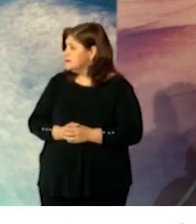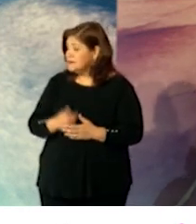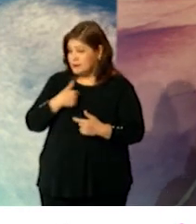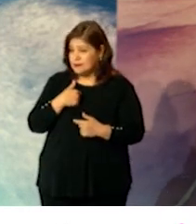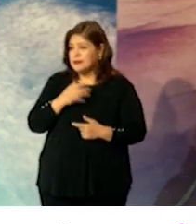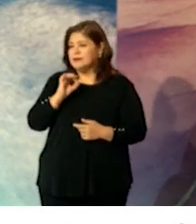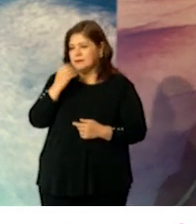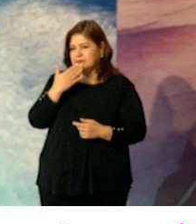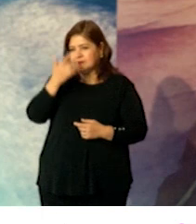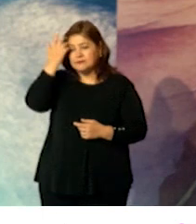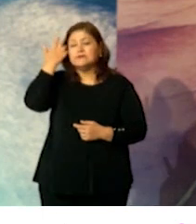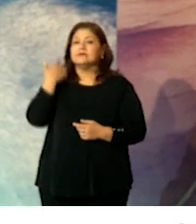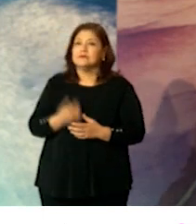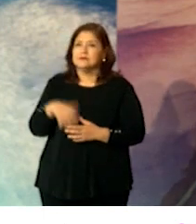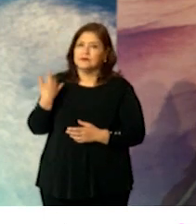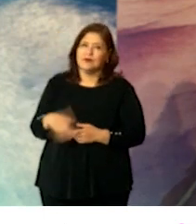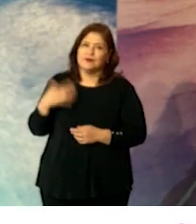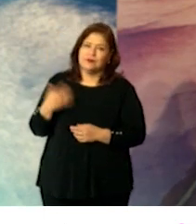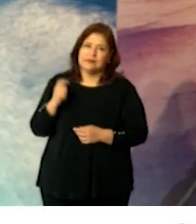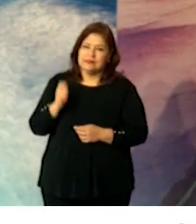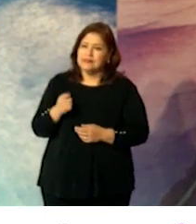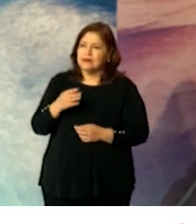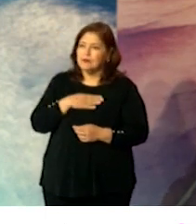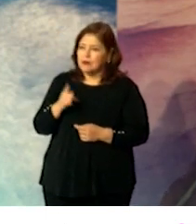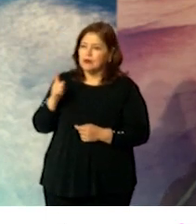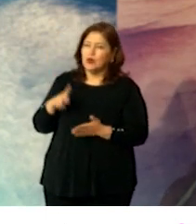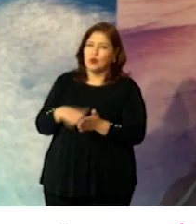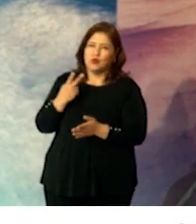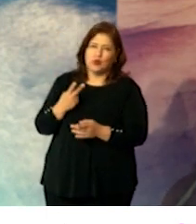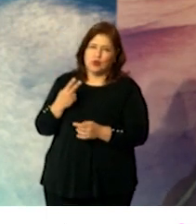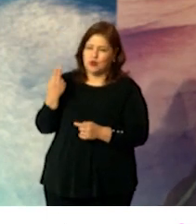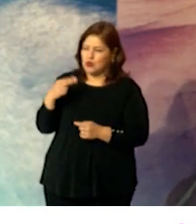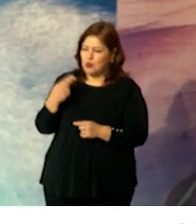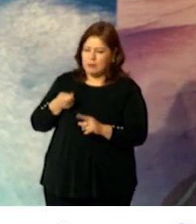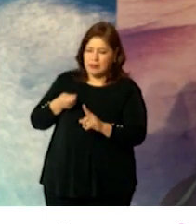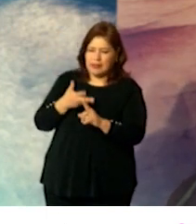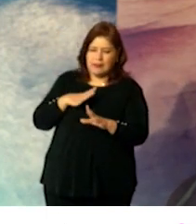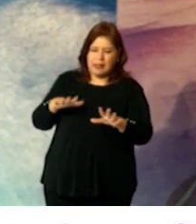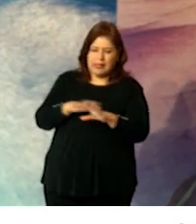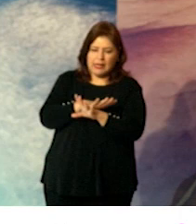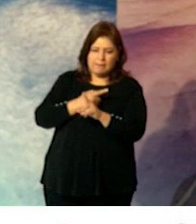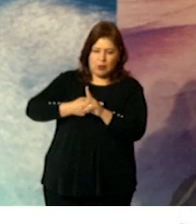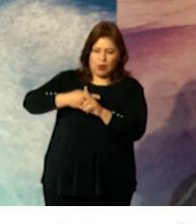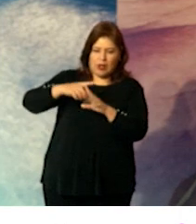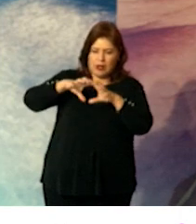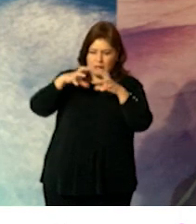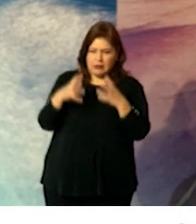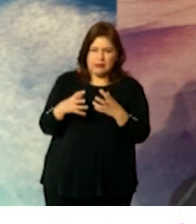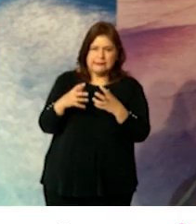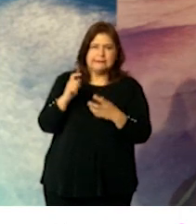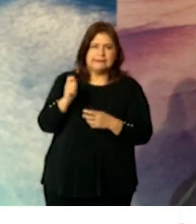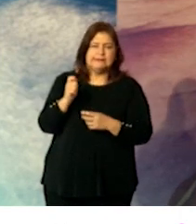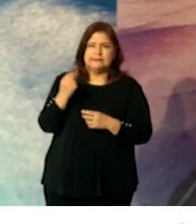Sí. Ok. Qué bueno que renombraron el cambio climático. Yo creo que